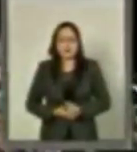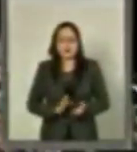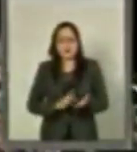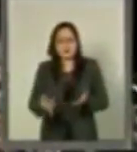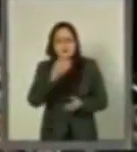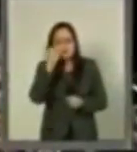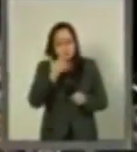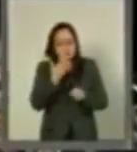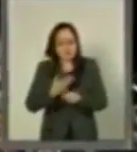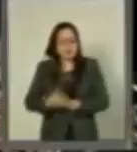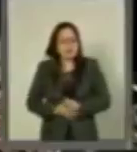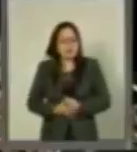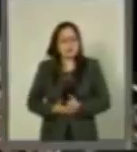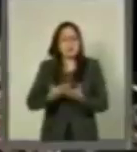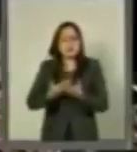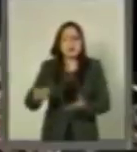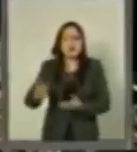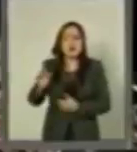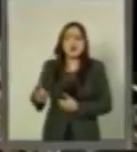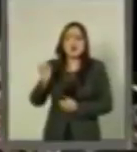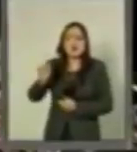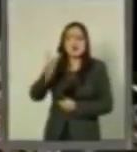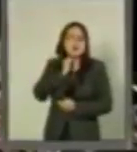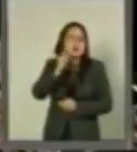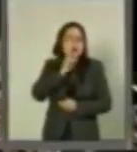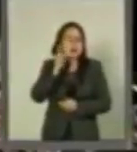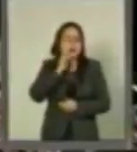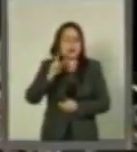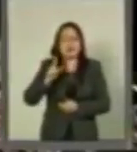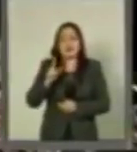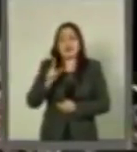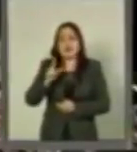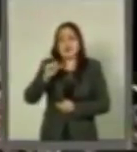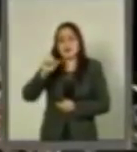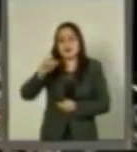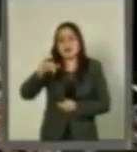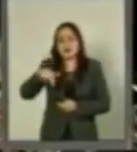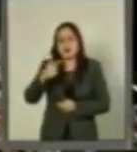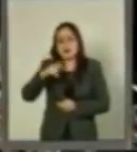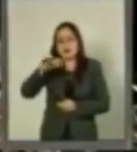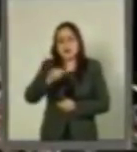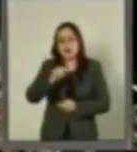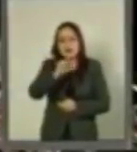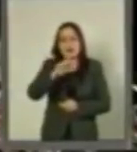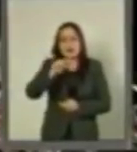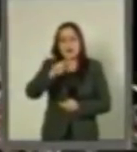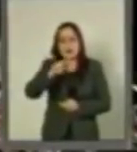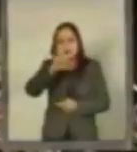Gracias, secretario. Tiene el uso de la palabra la senadora Angélica Araújo Lara.